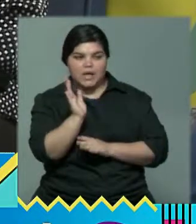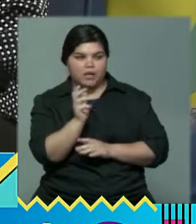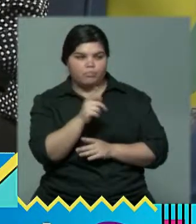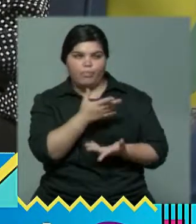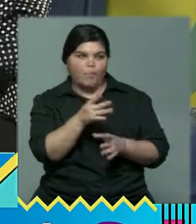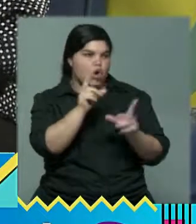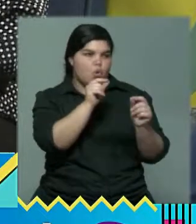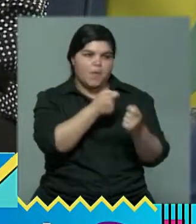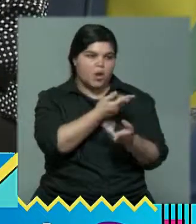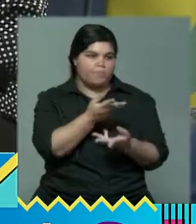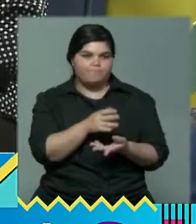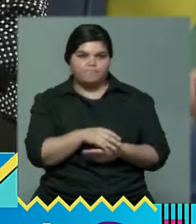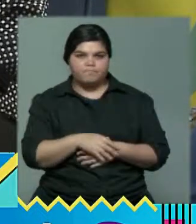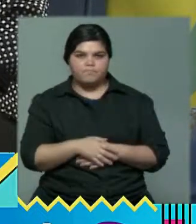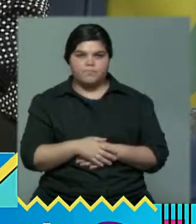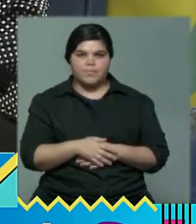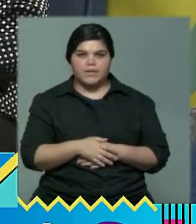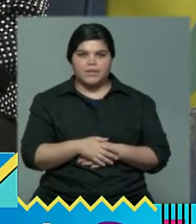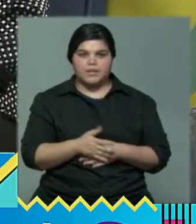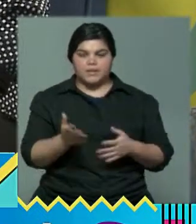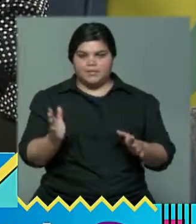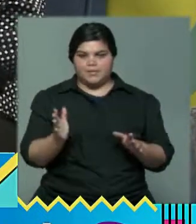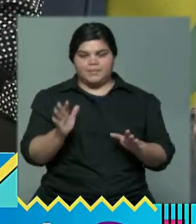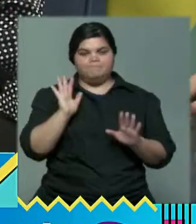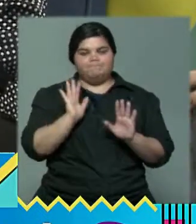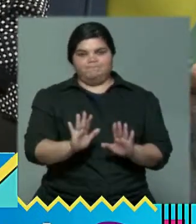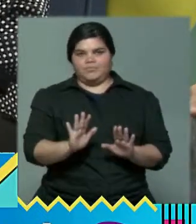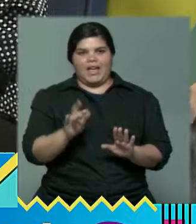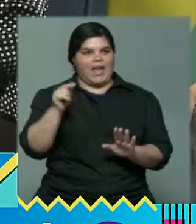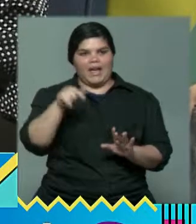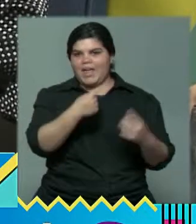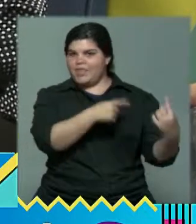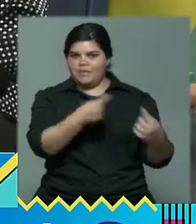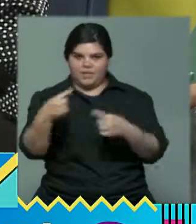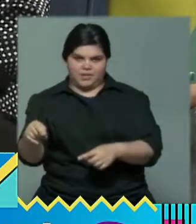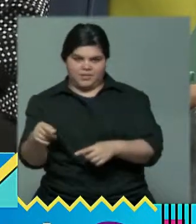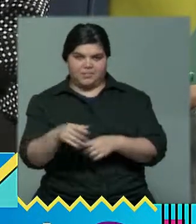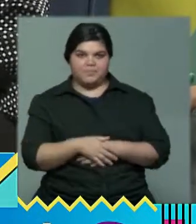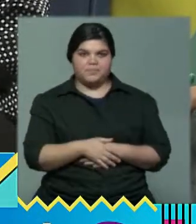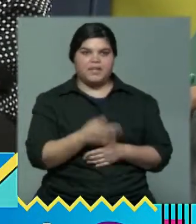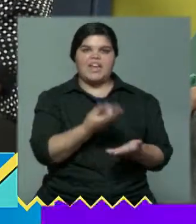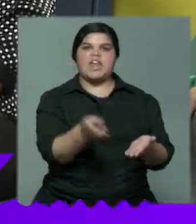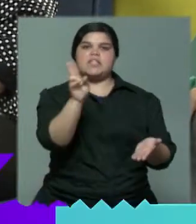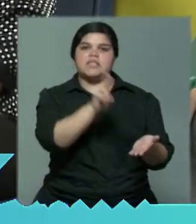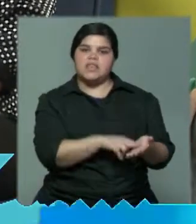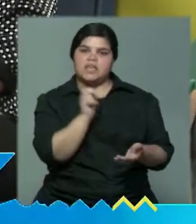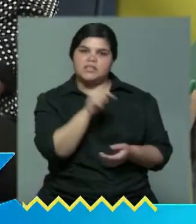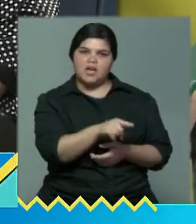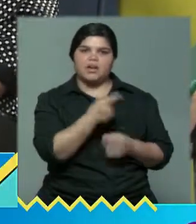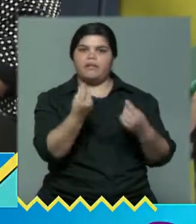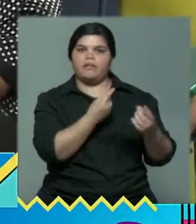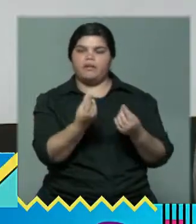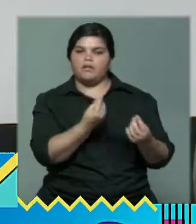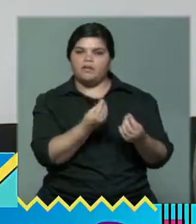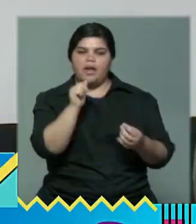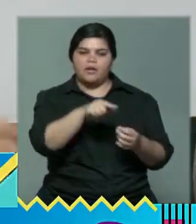reinserción hay? a nivel, acá es que son distintos. La reincidencia, todos dicen, bueno, las cárceles argentinas tienen un alto